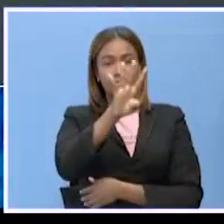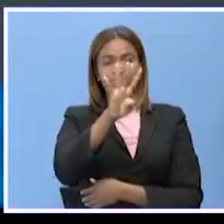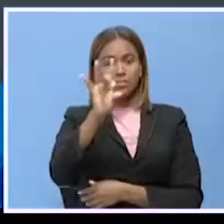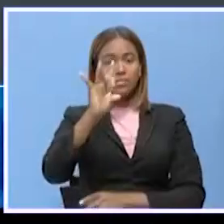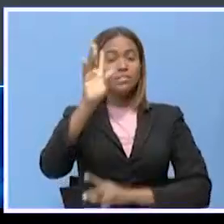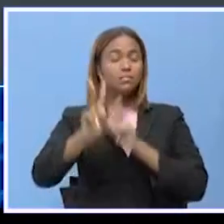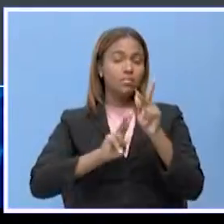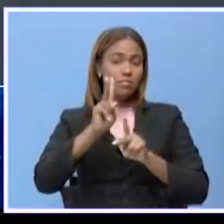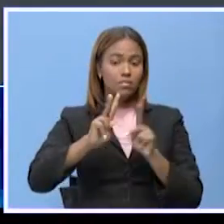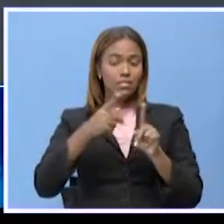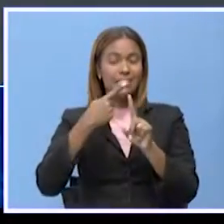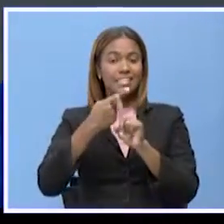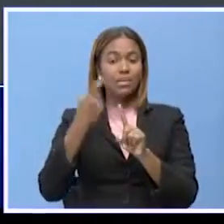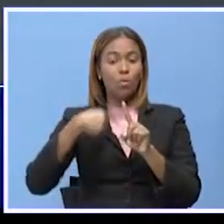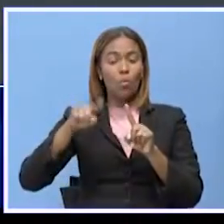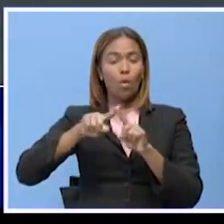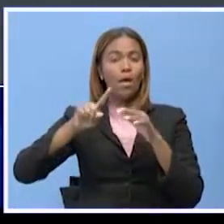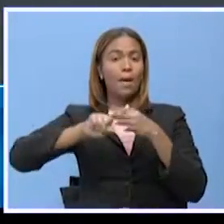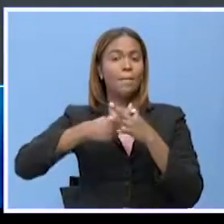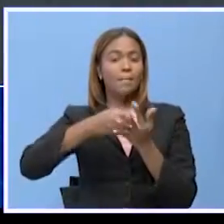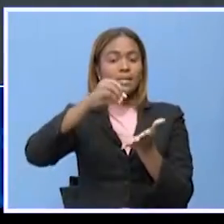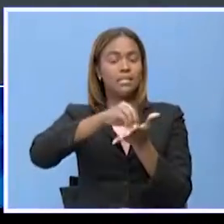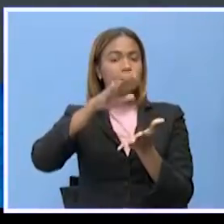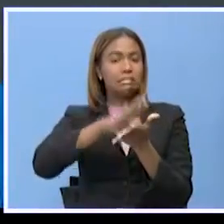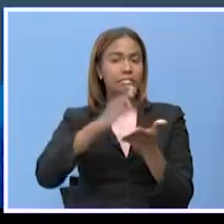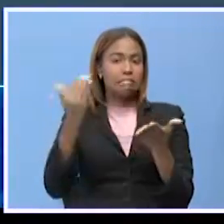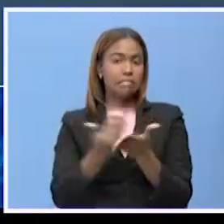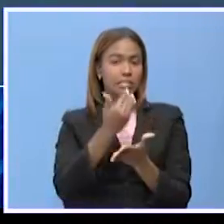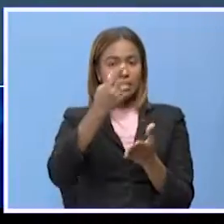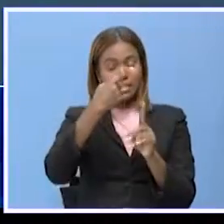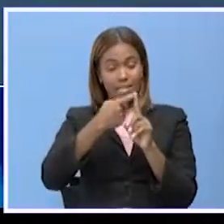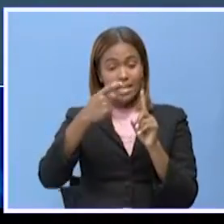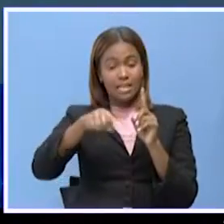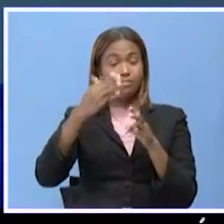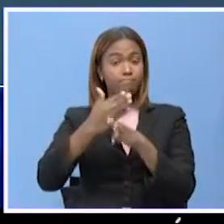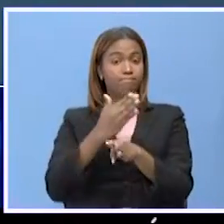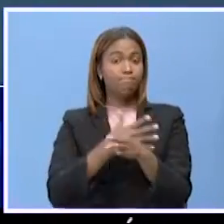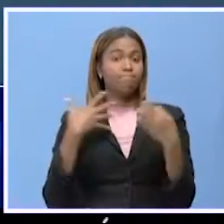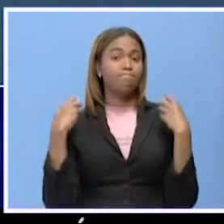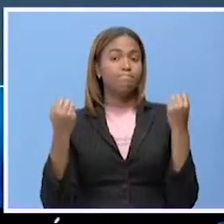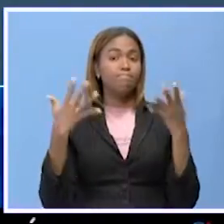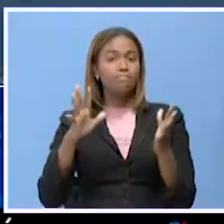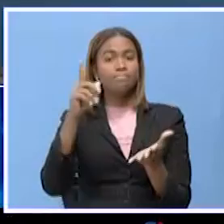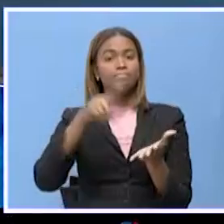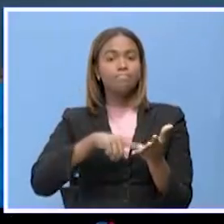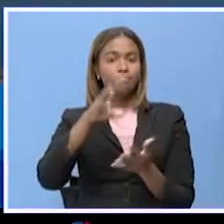222.148 personas desde que empezaron los registros, de las que se han recuperado